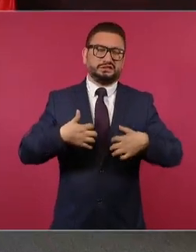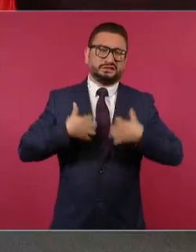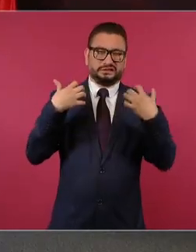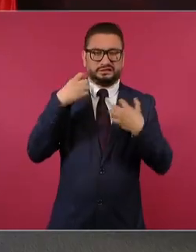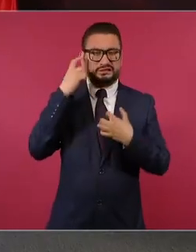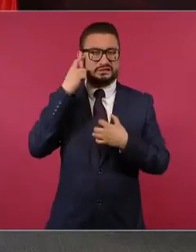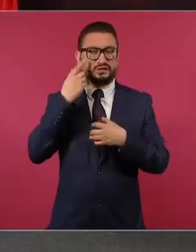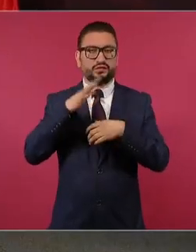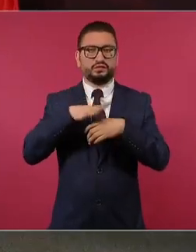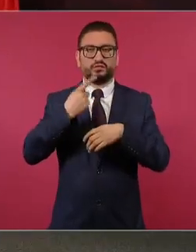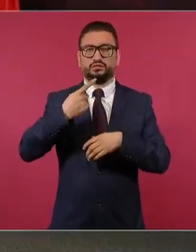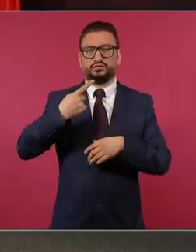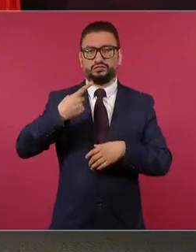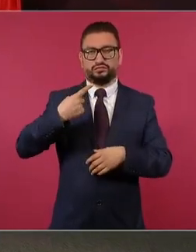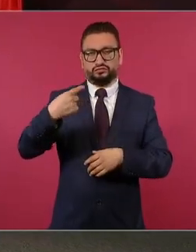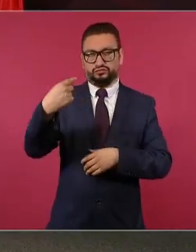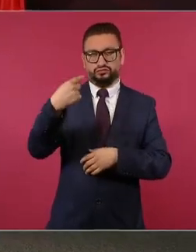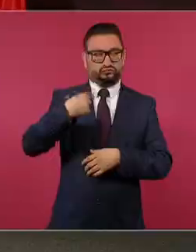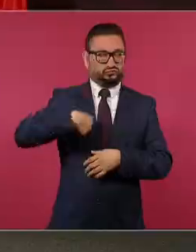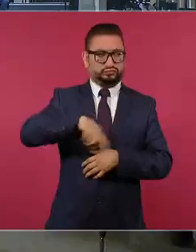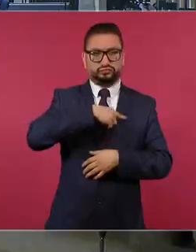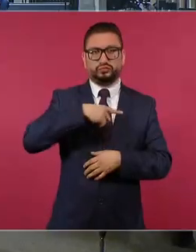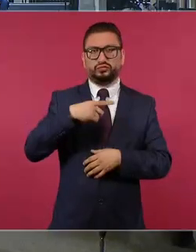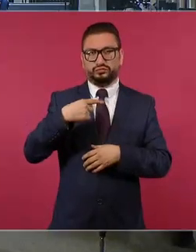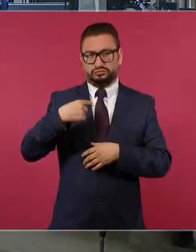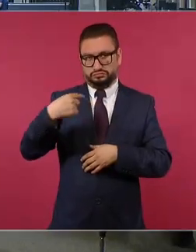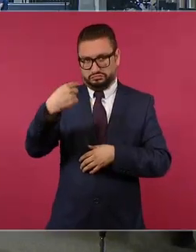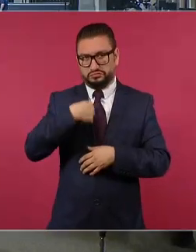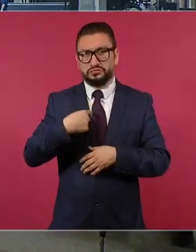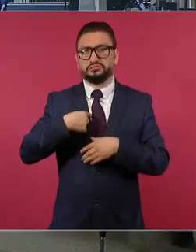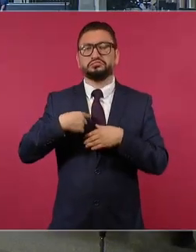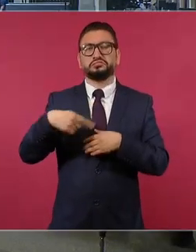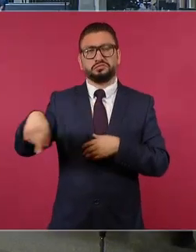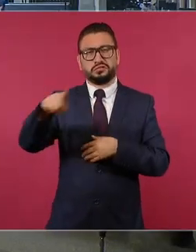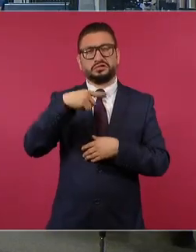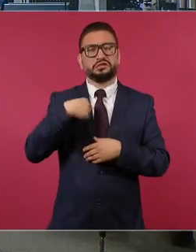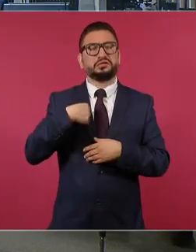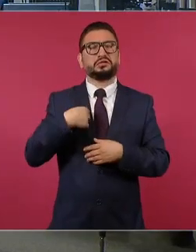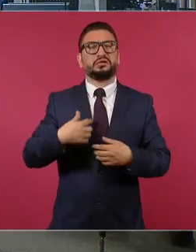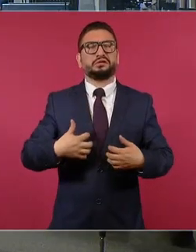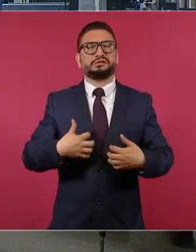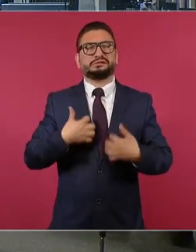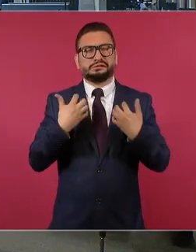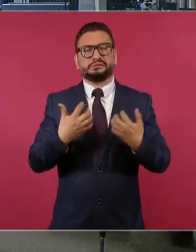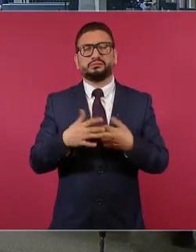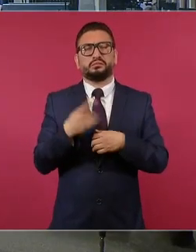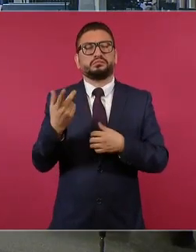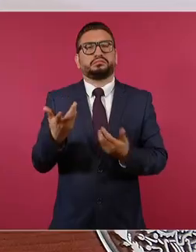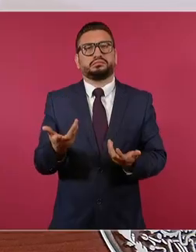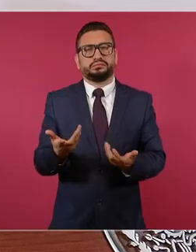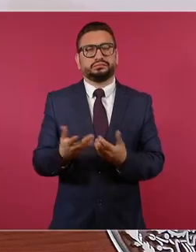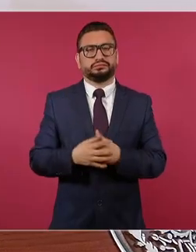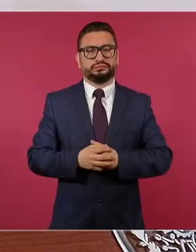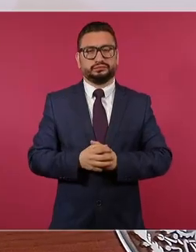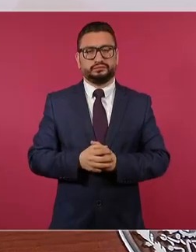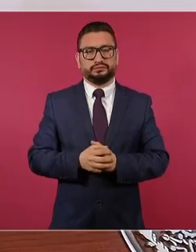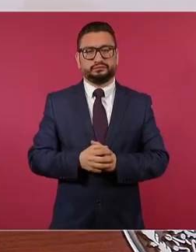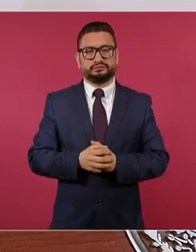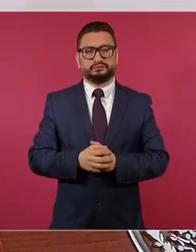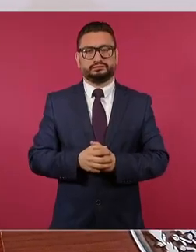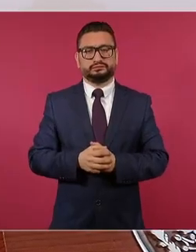con nosotros, conmigo, pero